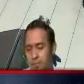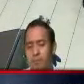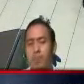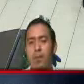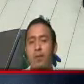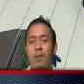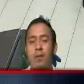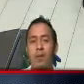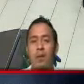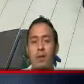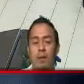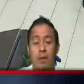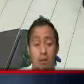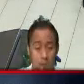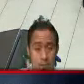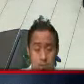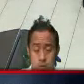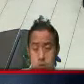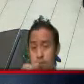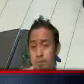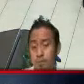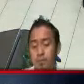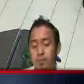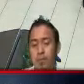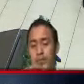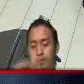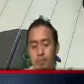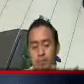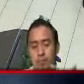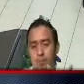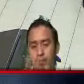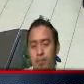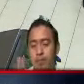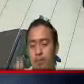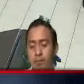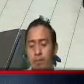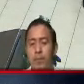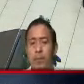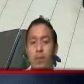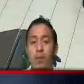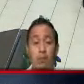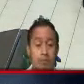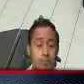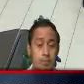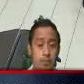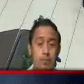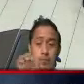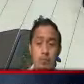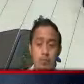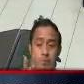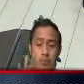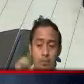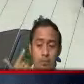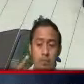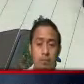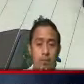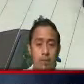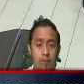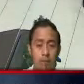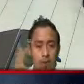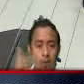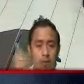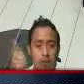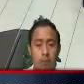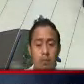final, violentando e incumpliendo así el artículo 13, literal F, de la ley número 147, Ley General